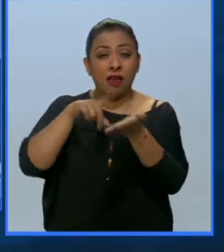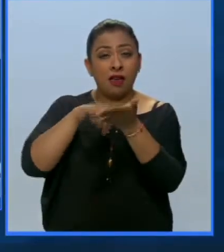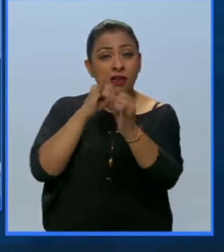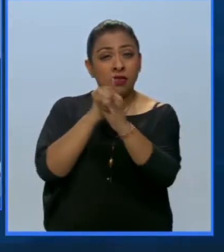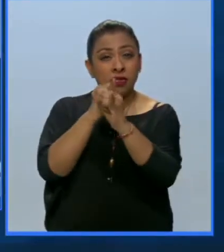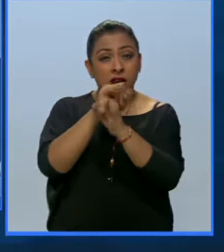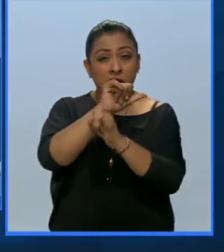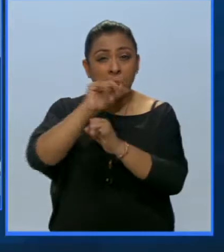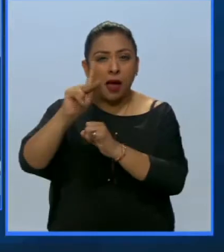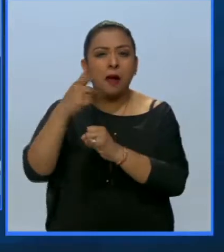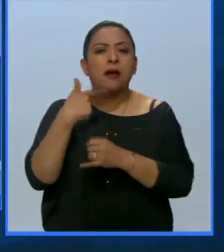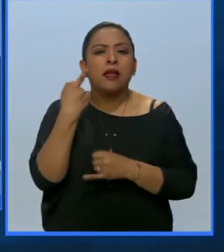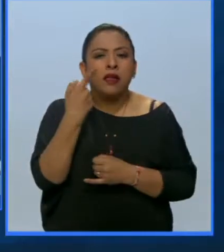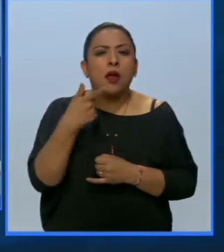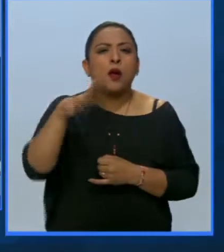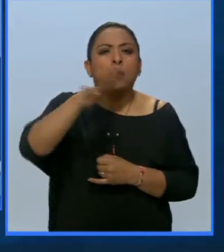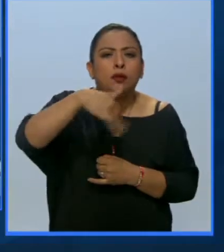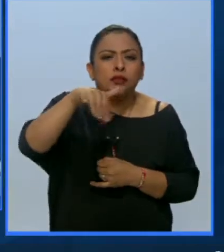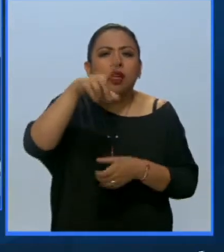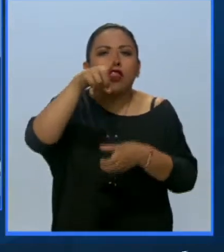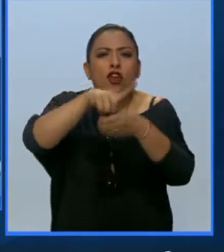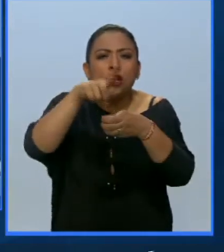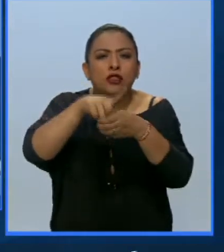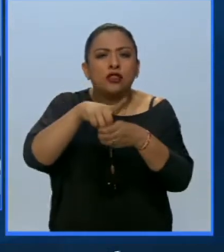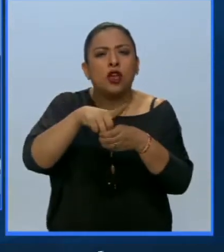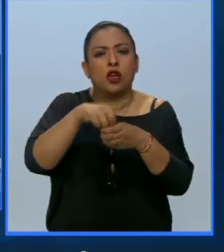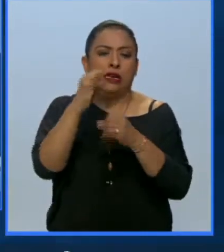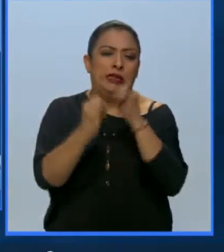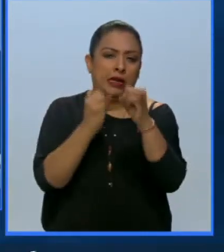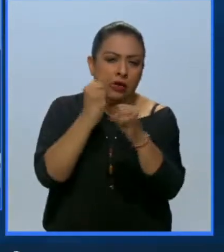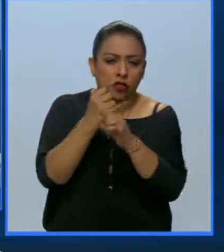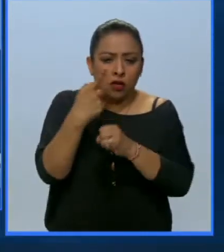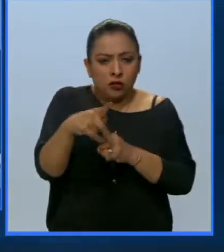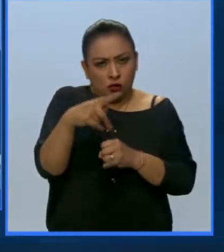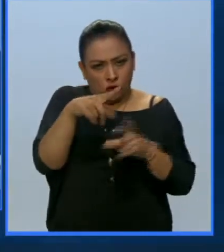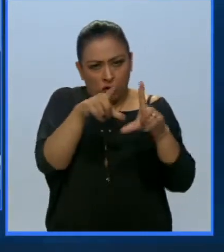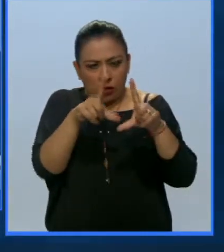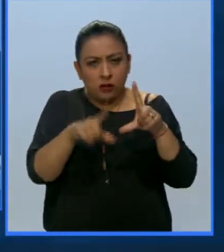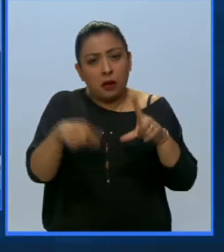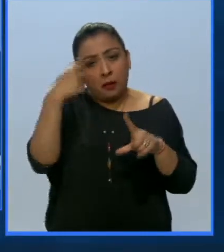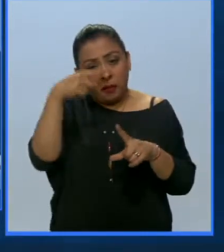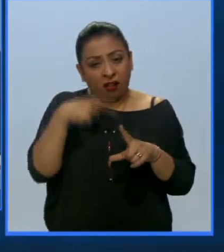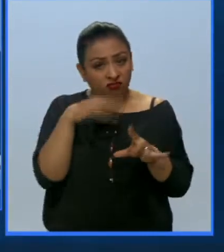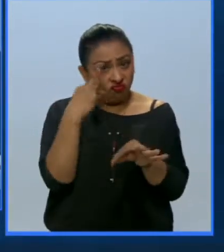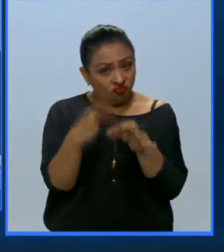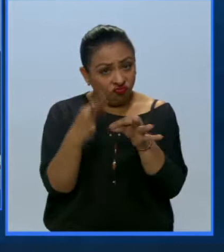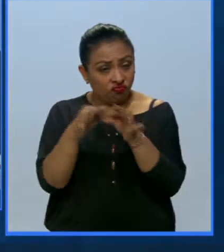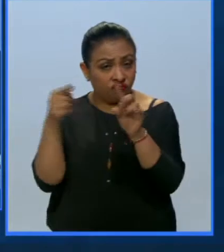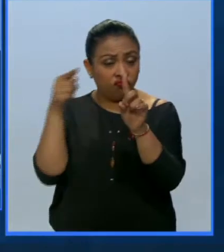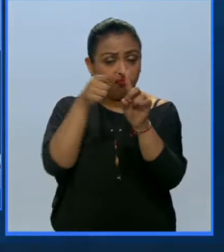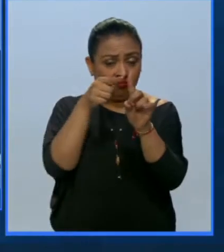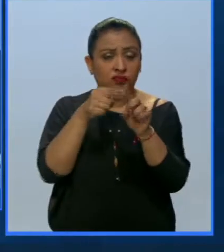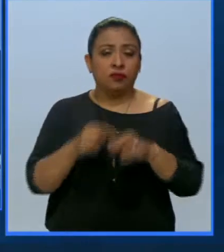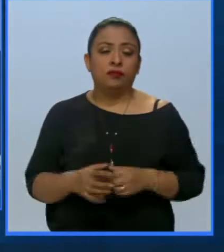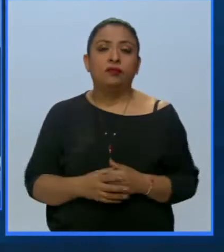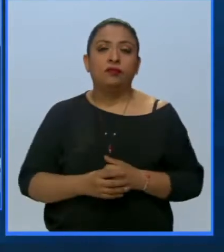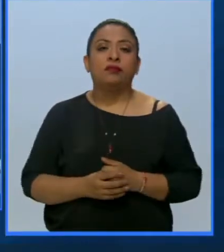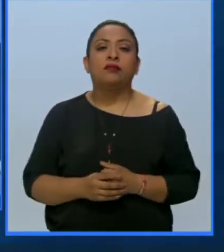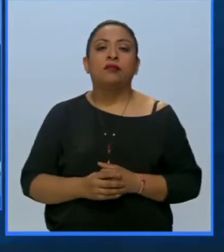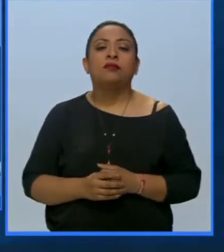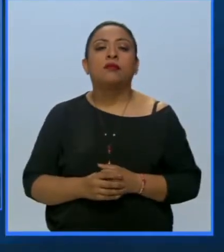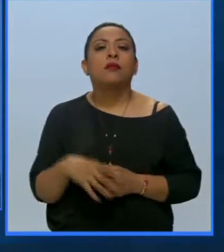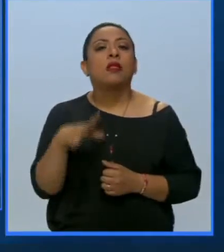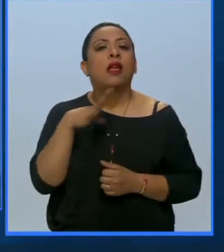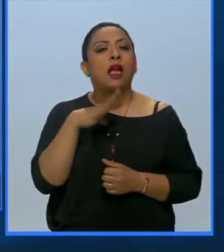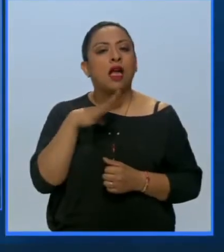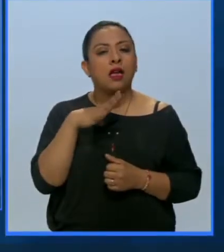se encarga de buscar, de rastrear las donaciones nacionales e internacionales para que todas estas cumplan con su finalidad. Hay